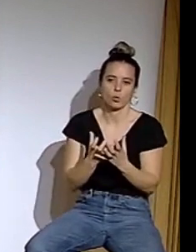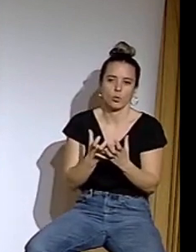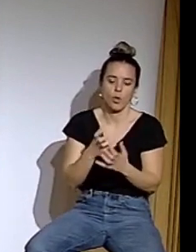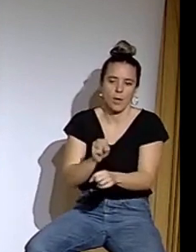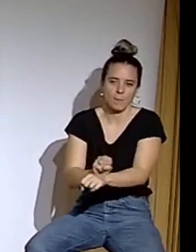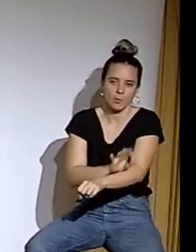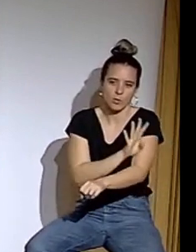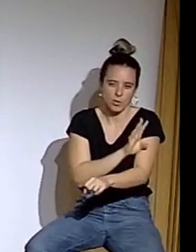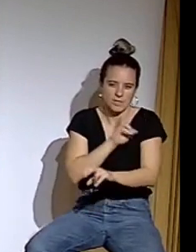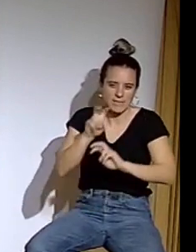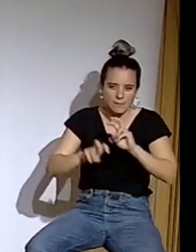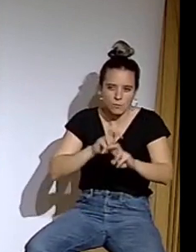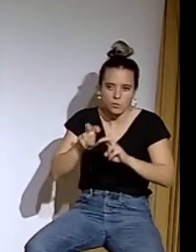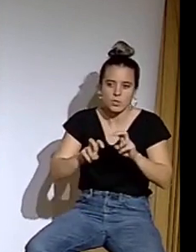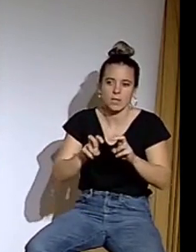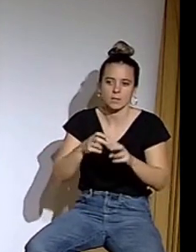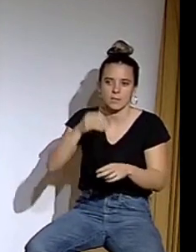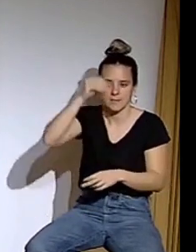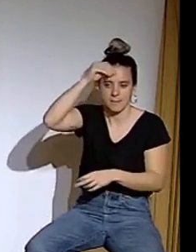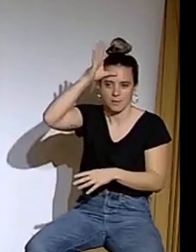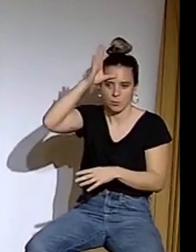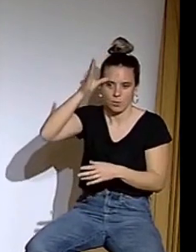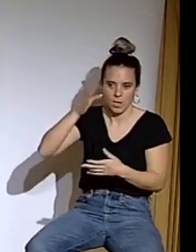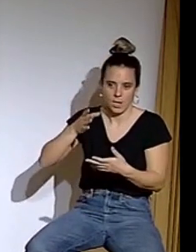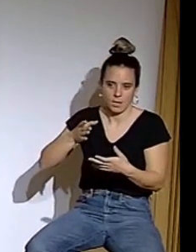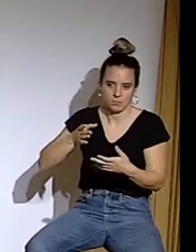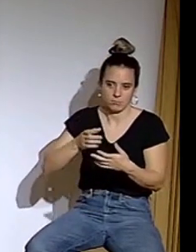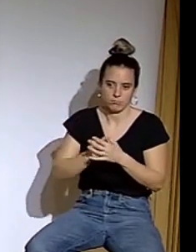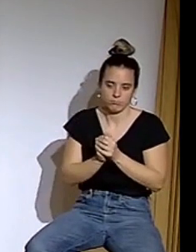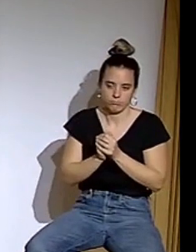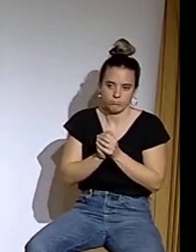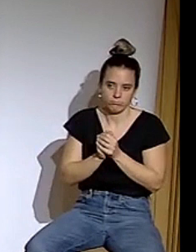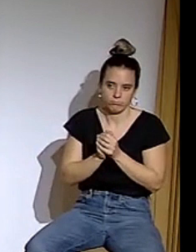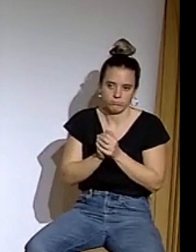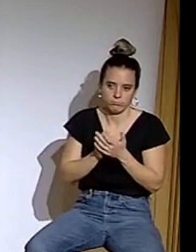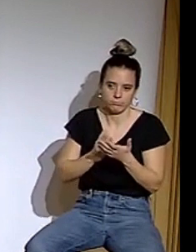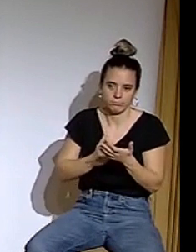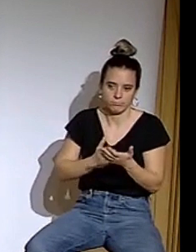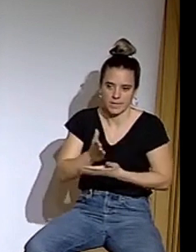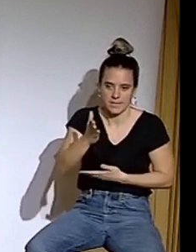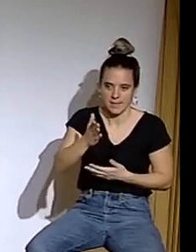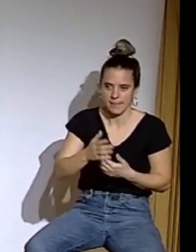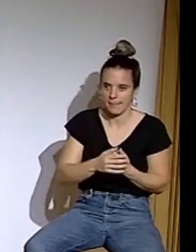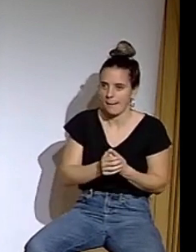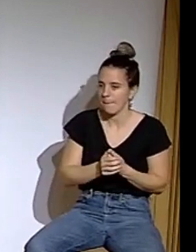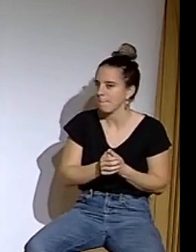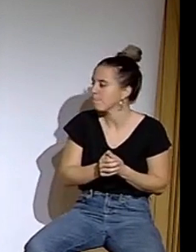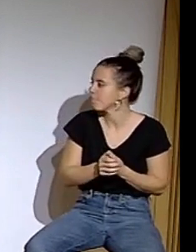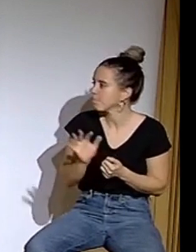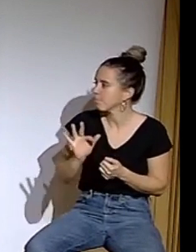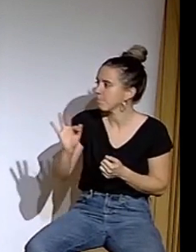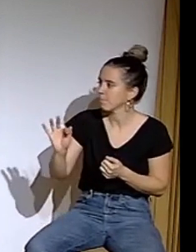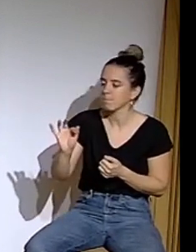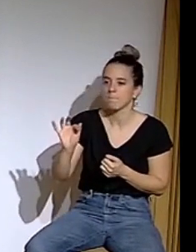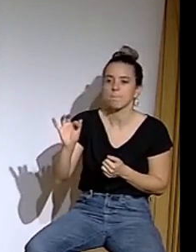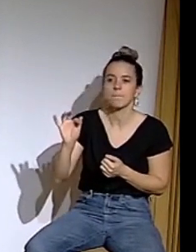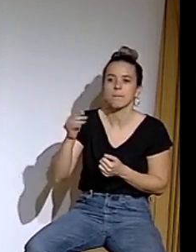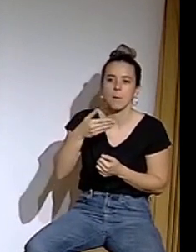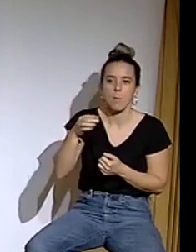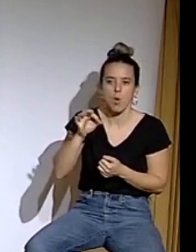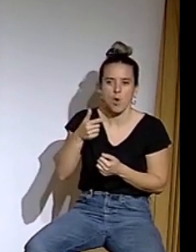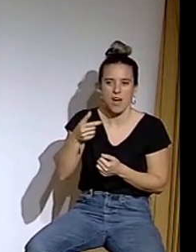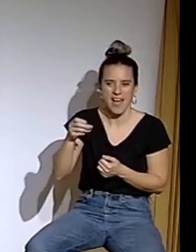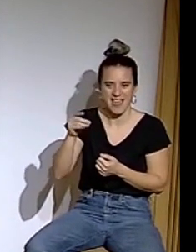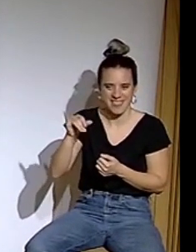trascendental después tenemos a continuación a Leticia de Bobadilla artista autodidacta